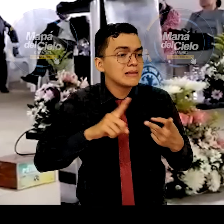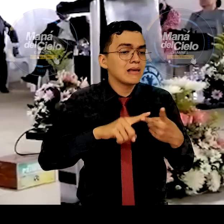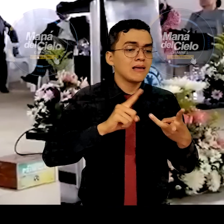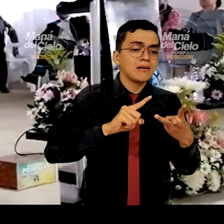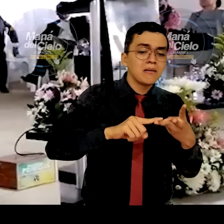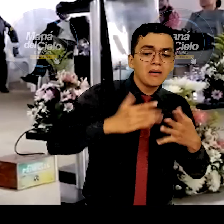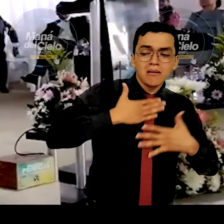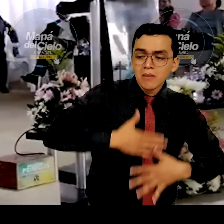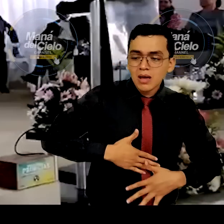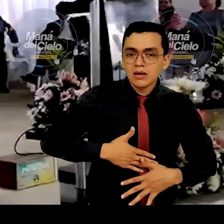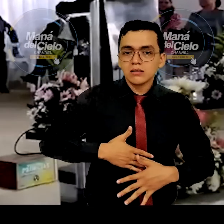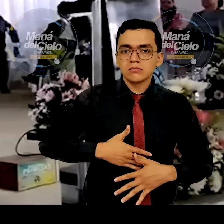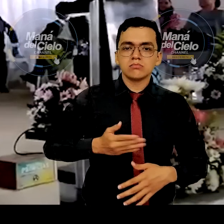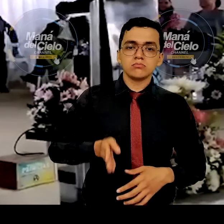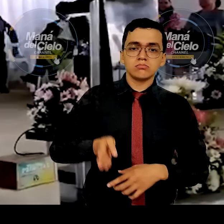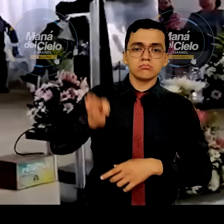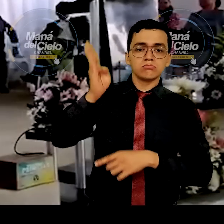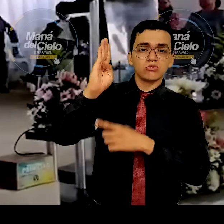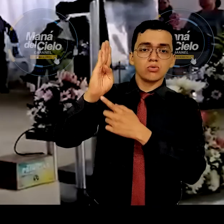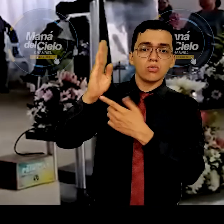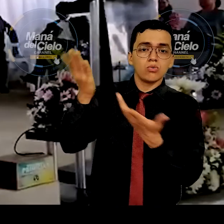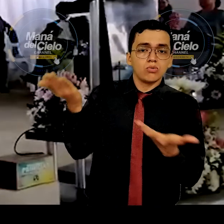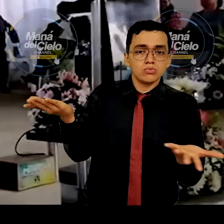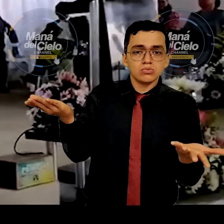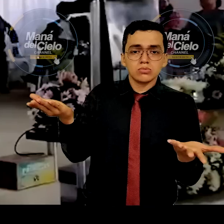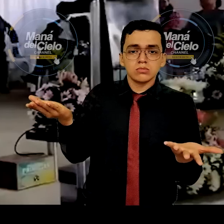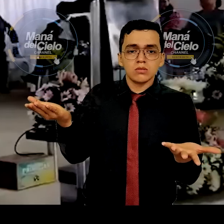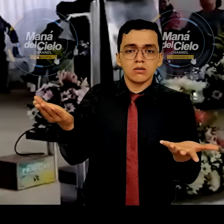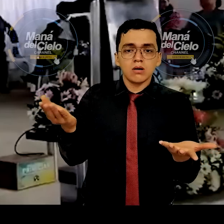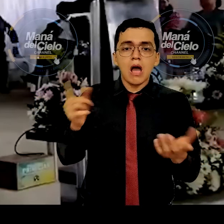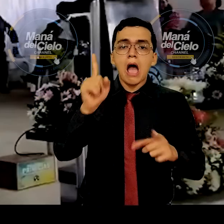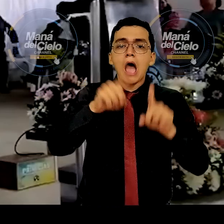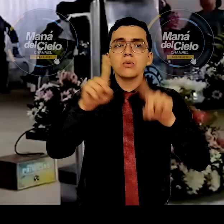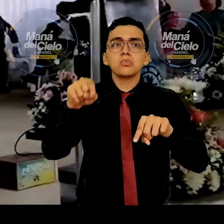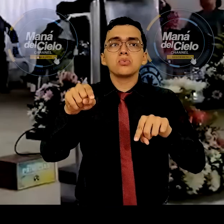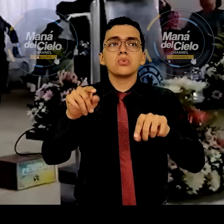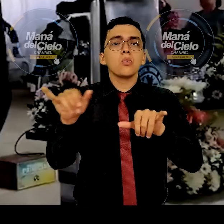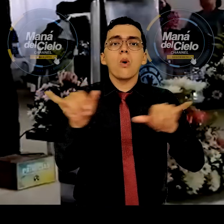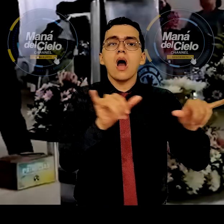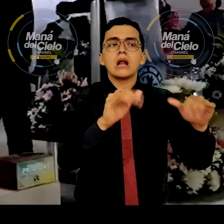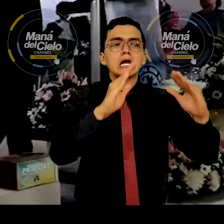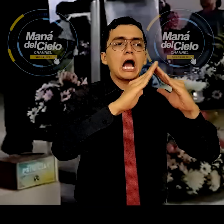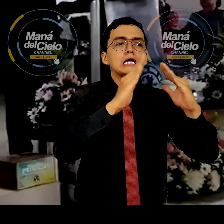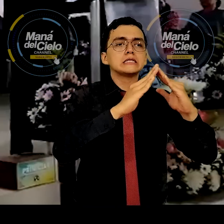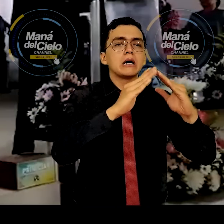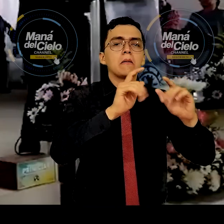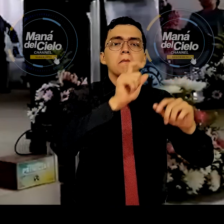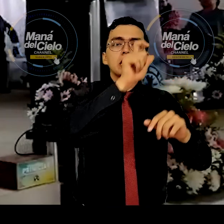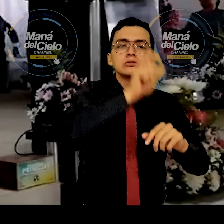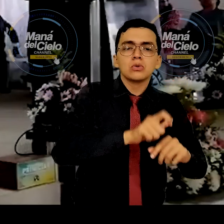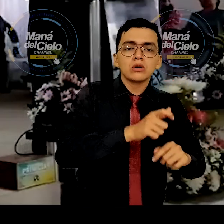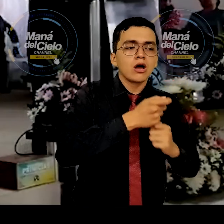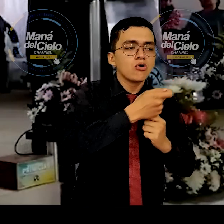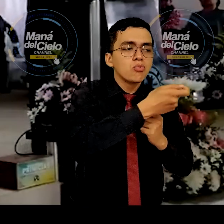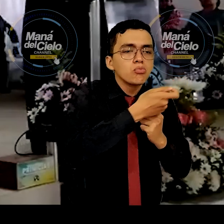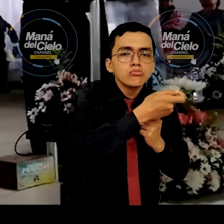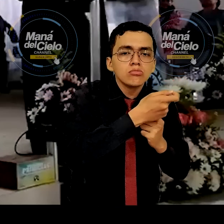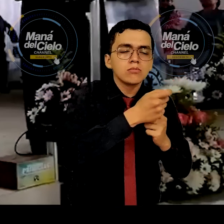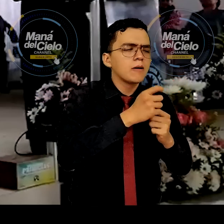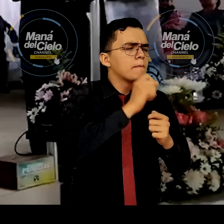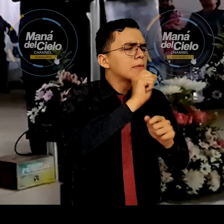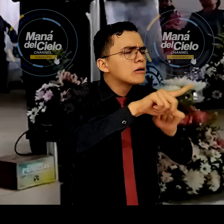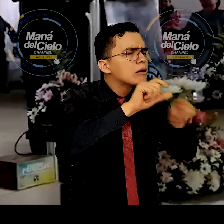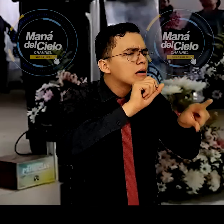Entonces estamos buscando donde el vecino lo que tenemos en la alacena de nuestra, que no la hemos lavado, ni limpiado, ni mirado hace